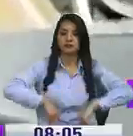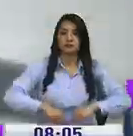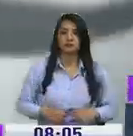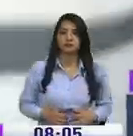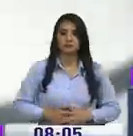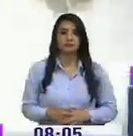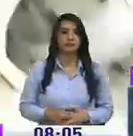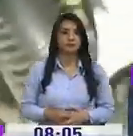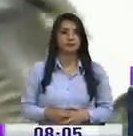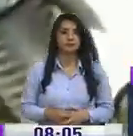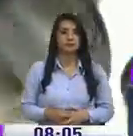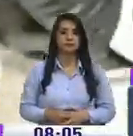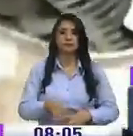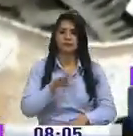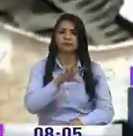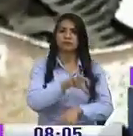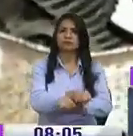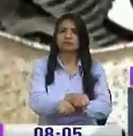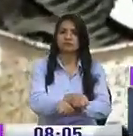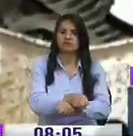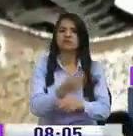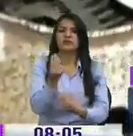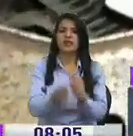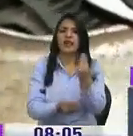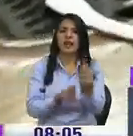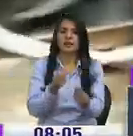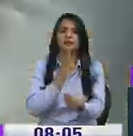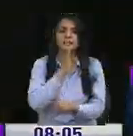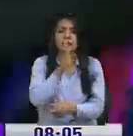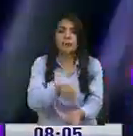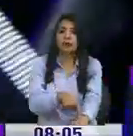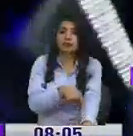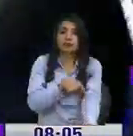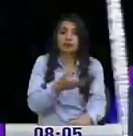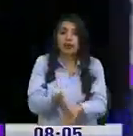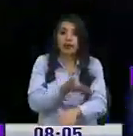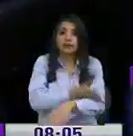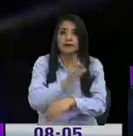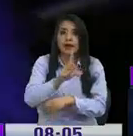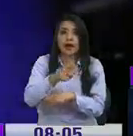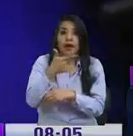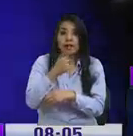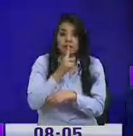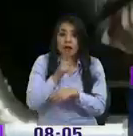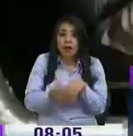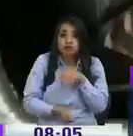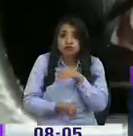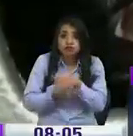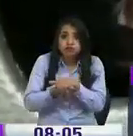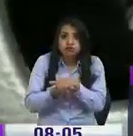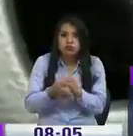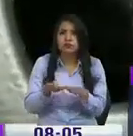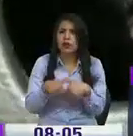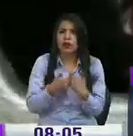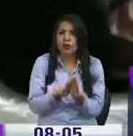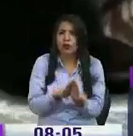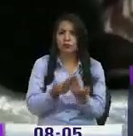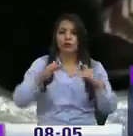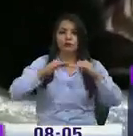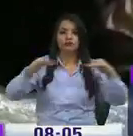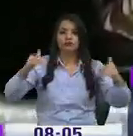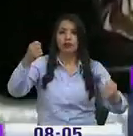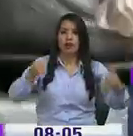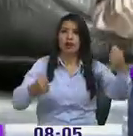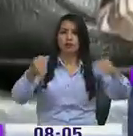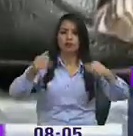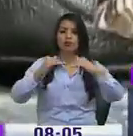Para evitar ser detenidos y que les formulen cargos, acostumbraban a encaletar las armas. Esta vez no fue la excepción. Adecuaron un espacio en el